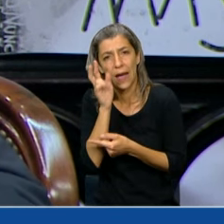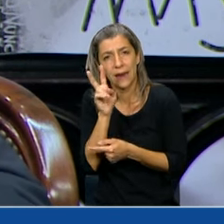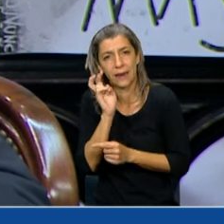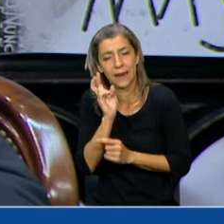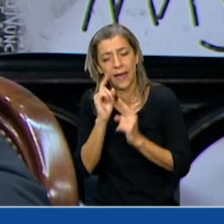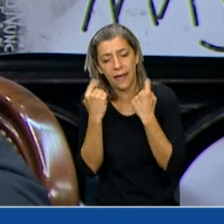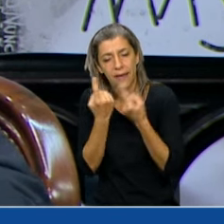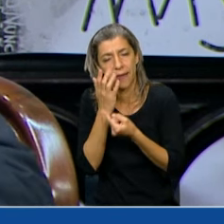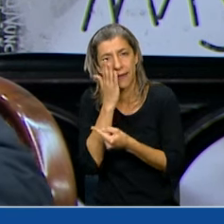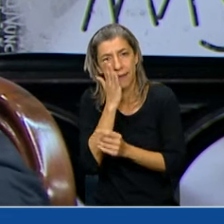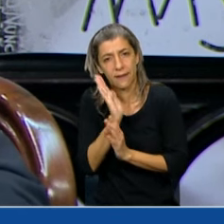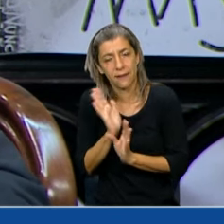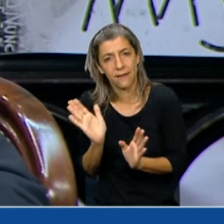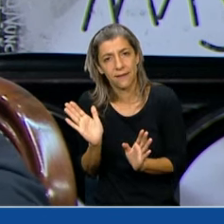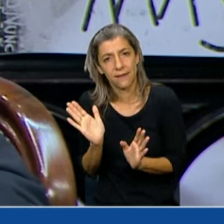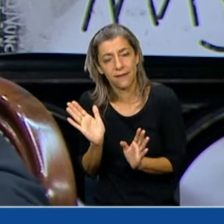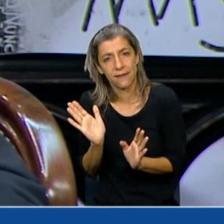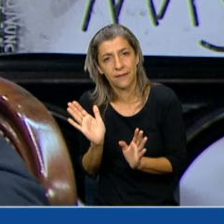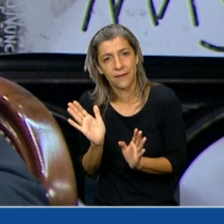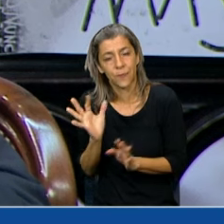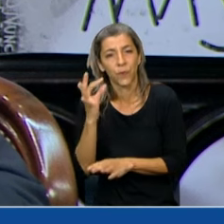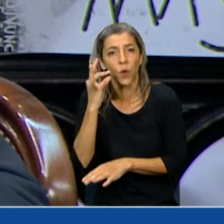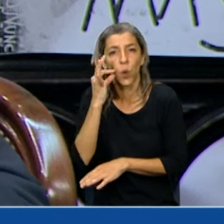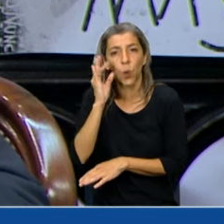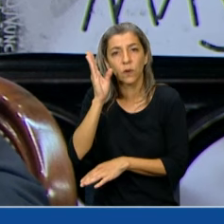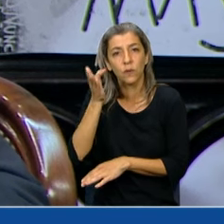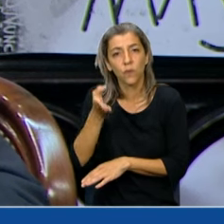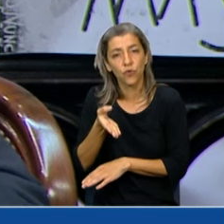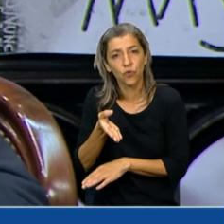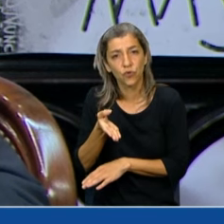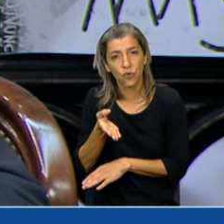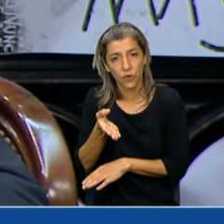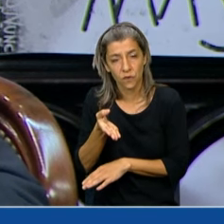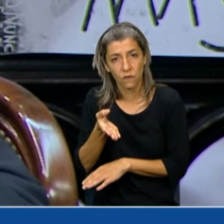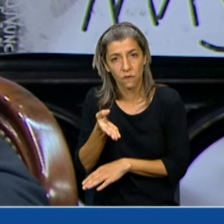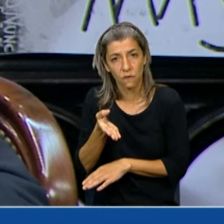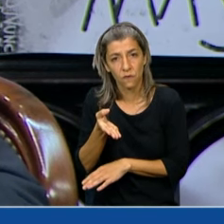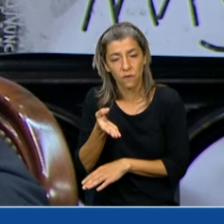hay el 40% de los